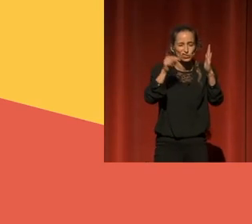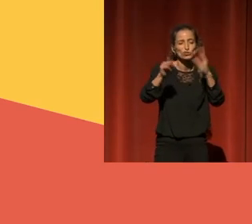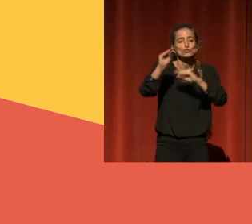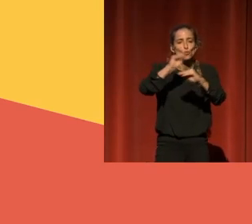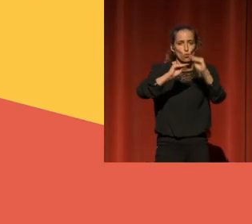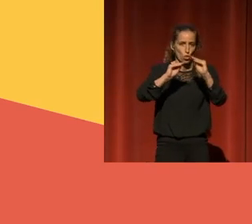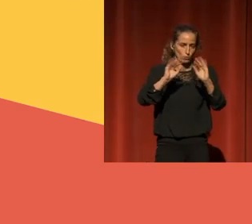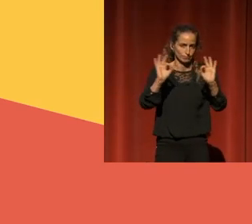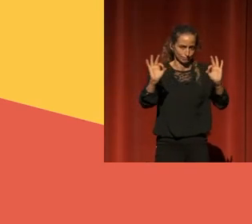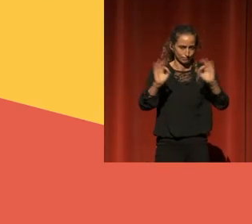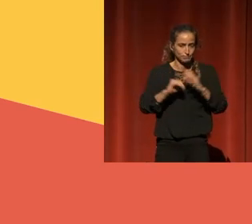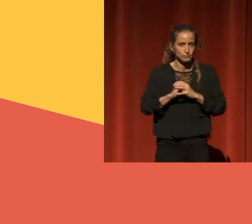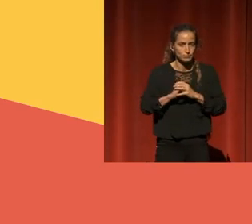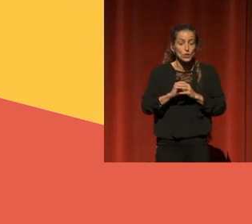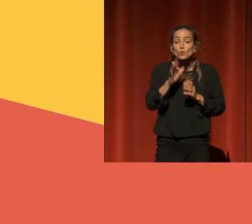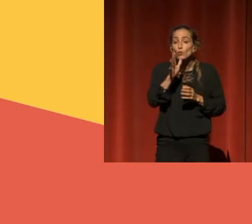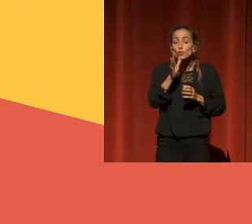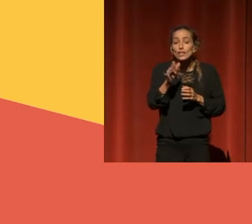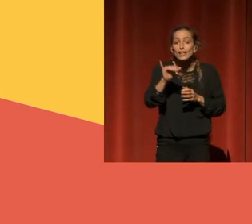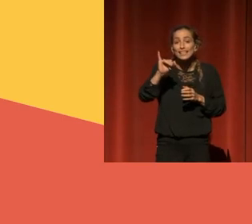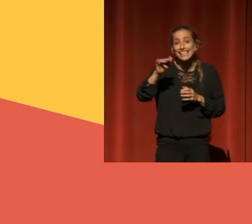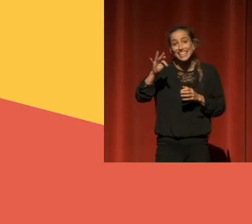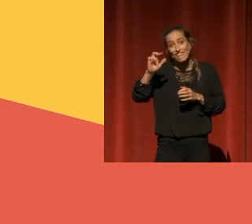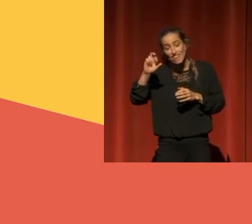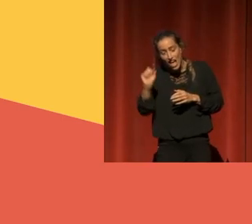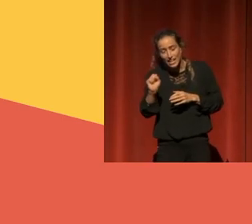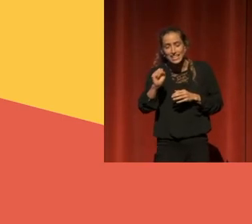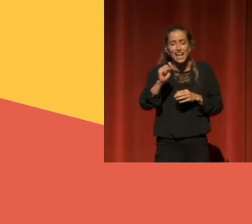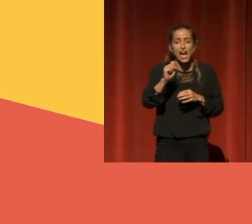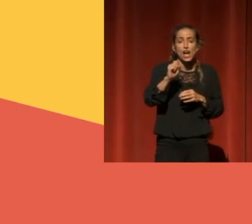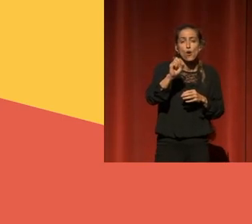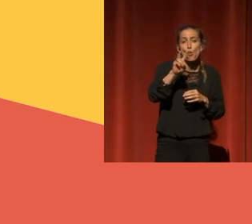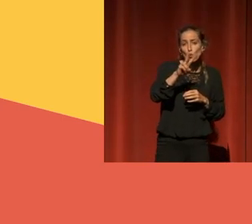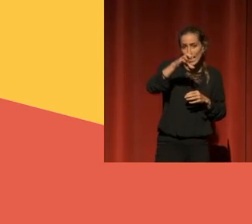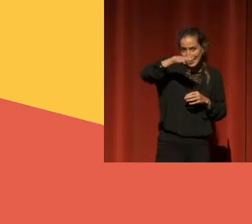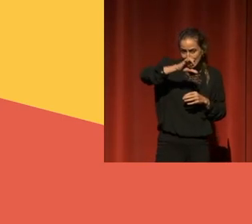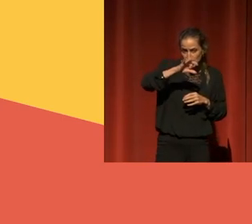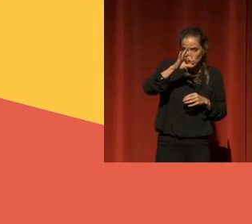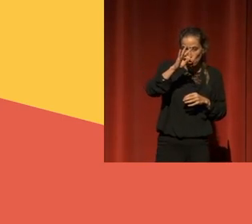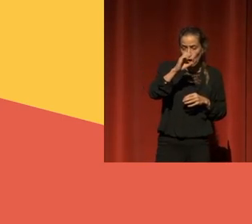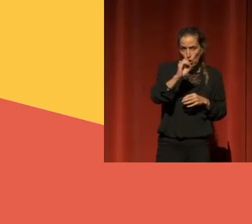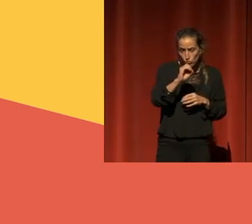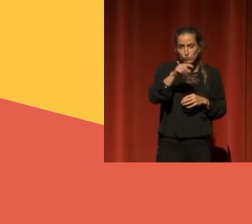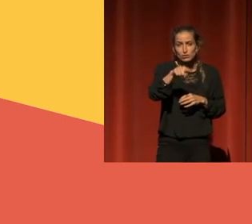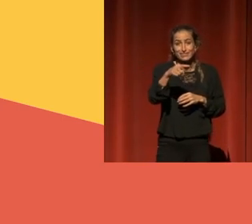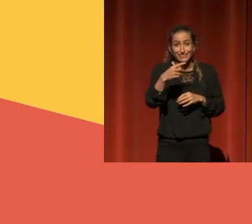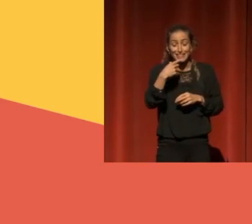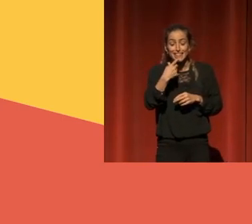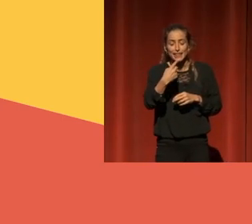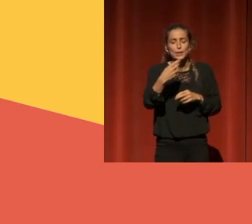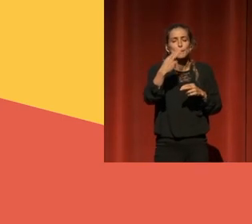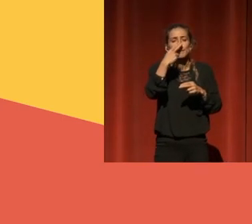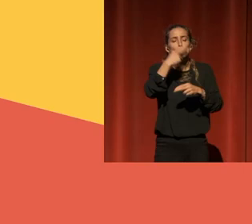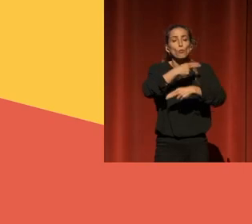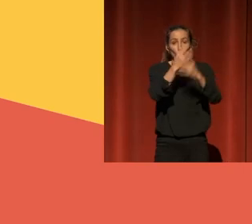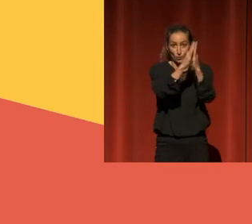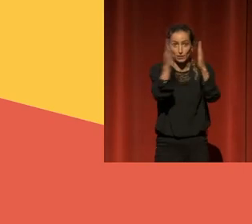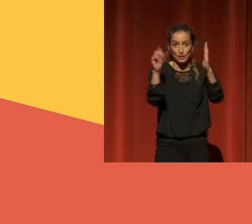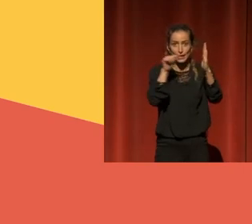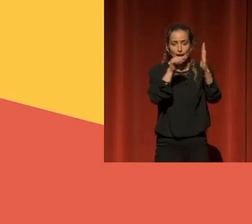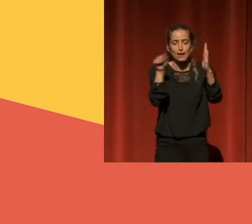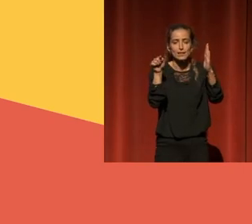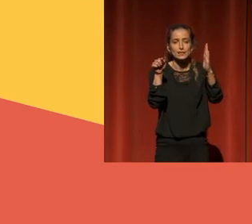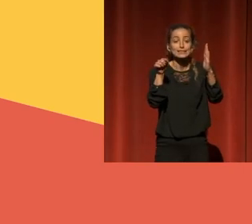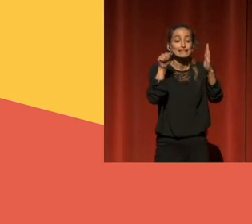Porque según el manifiesto de la ifla y la UNESCO sobre bibliotecas públicas las bibliotecas públicas